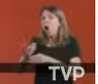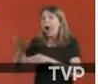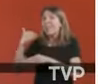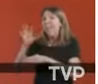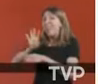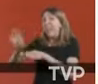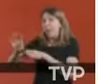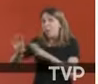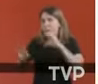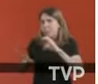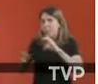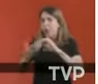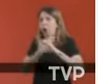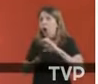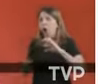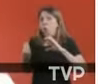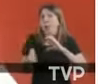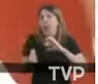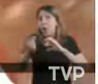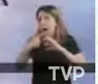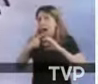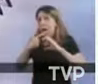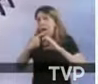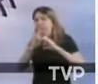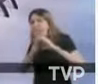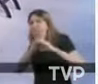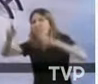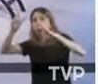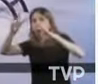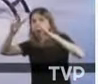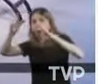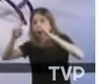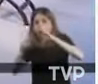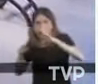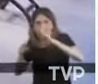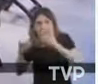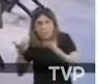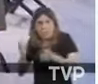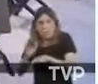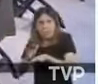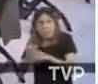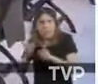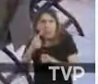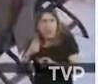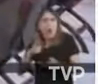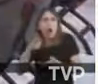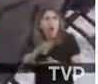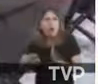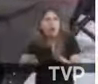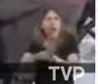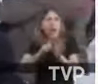externa que se contrajo y la mayoría de ella ilegítima, ilegal,